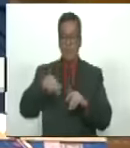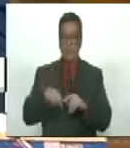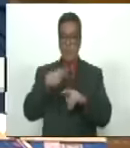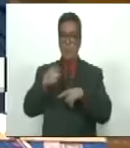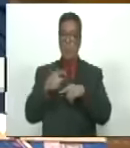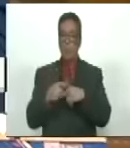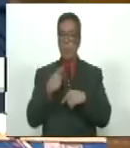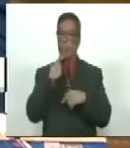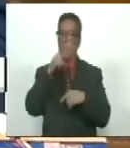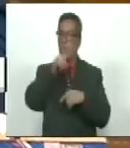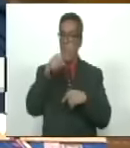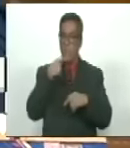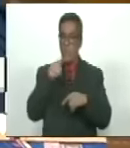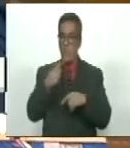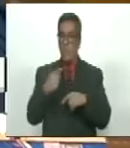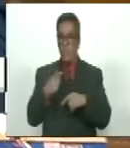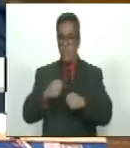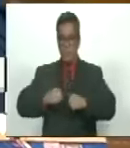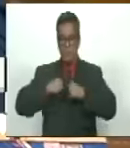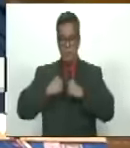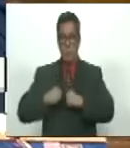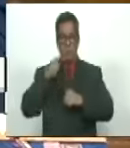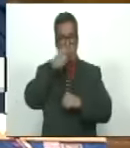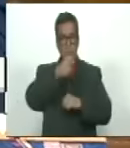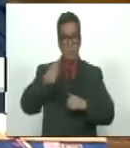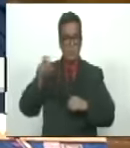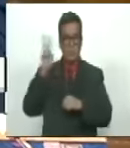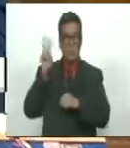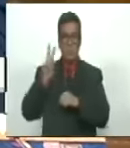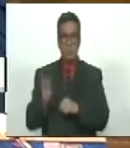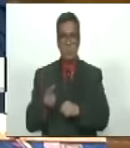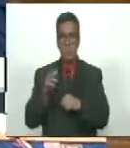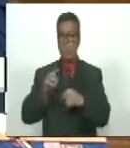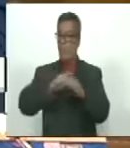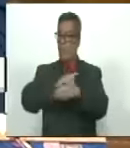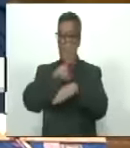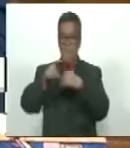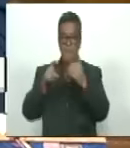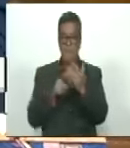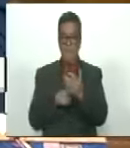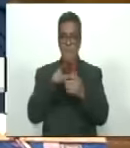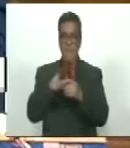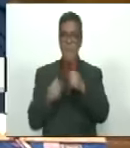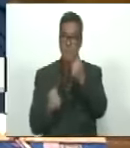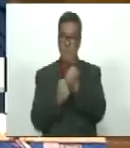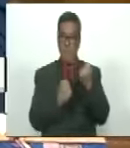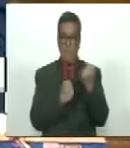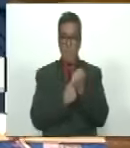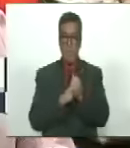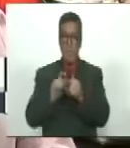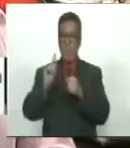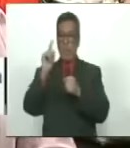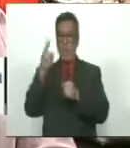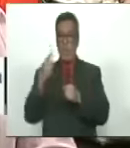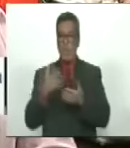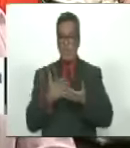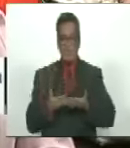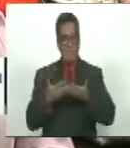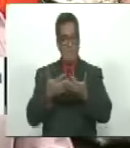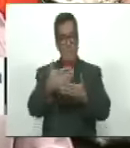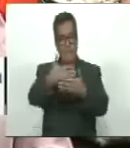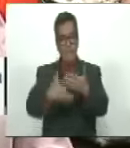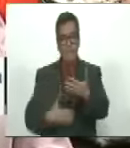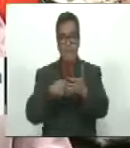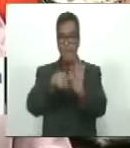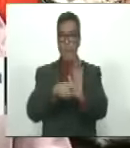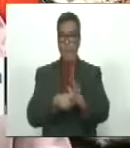haya expresado de forma contundente el pueblo venezolano, casi unánime, en apoyar una moción propuesta, en